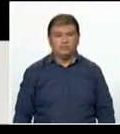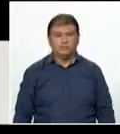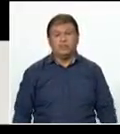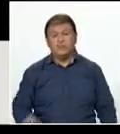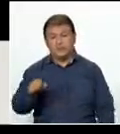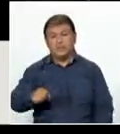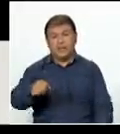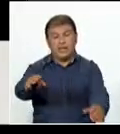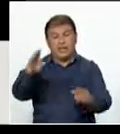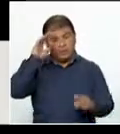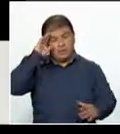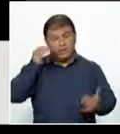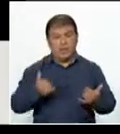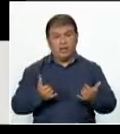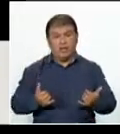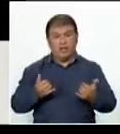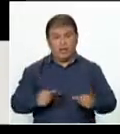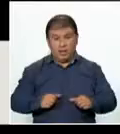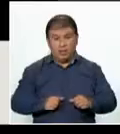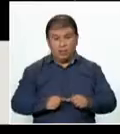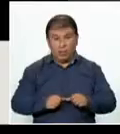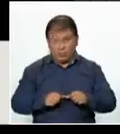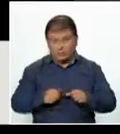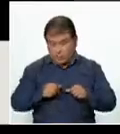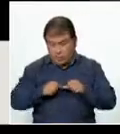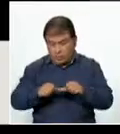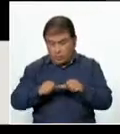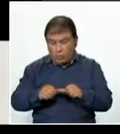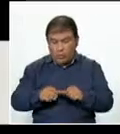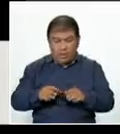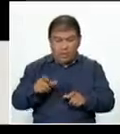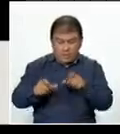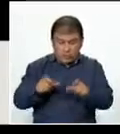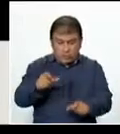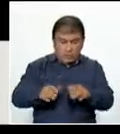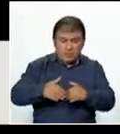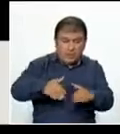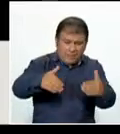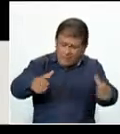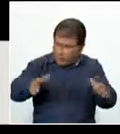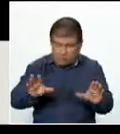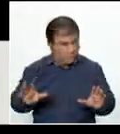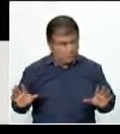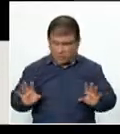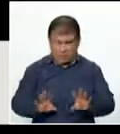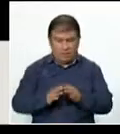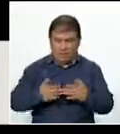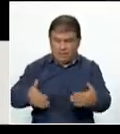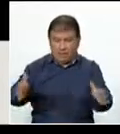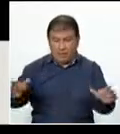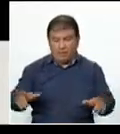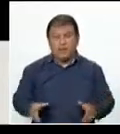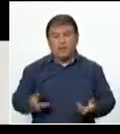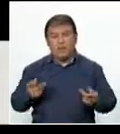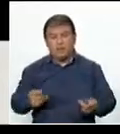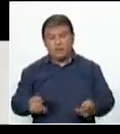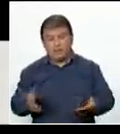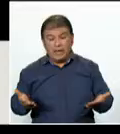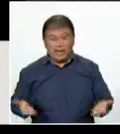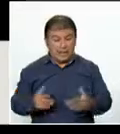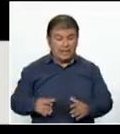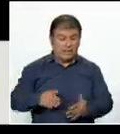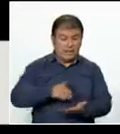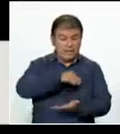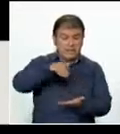Así es, la policía en estos momentos continúa alejando a las personas que se acercan a ver qué es lo que ocurrió aquí en